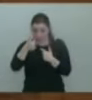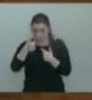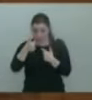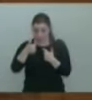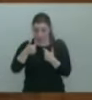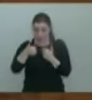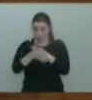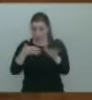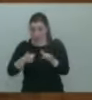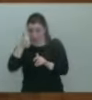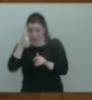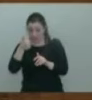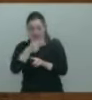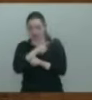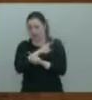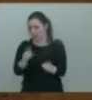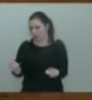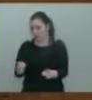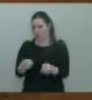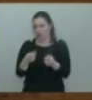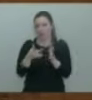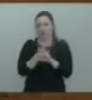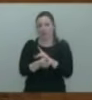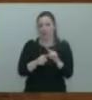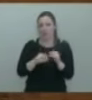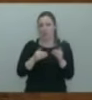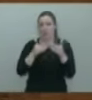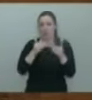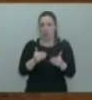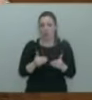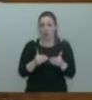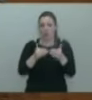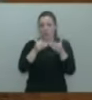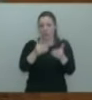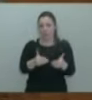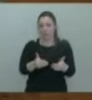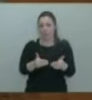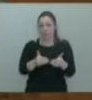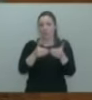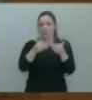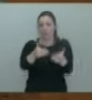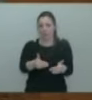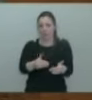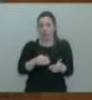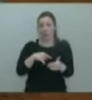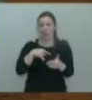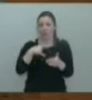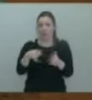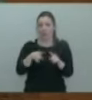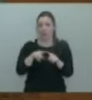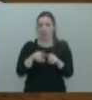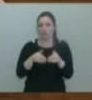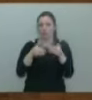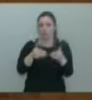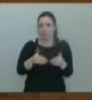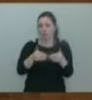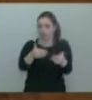rapidez? Tampoco. Hay una demora del doble de los plazos de ejecución